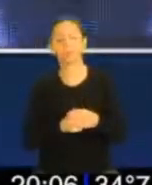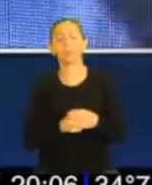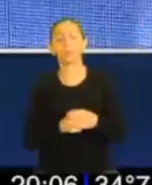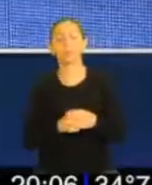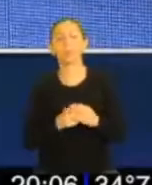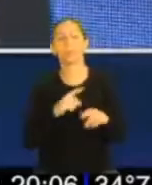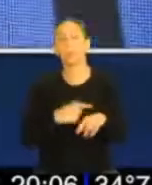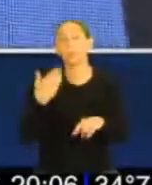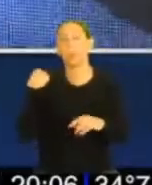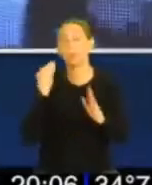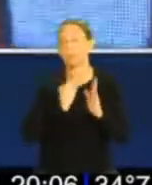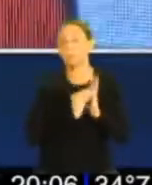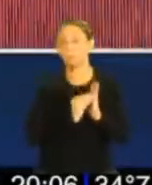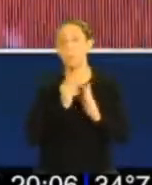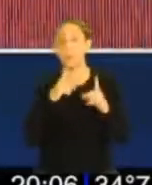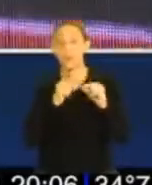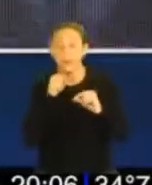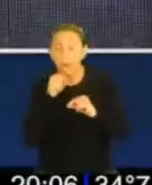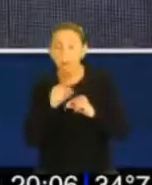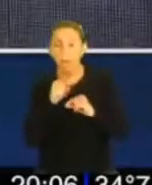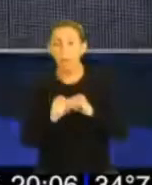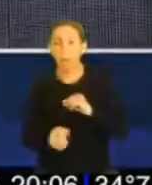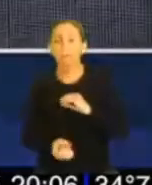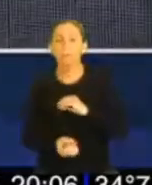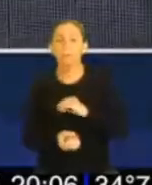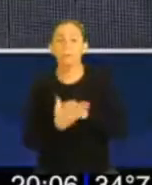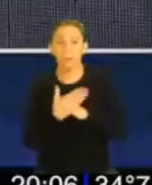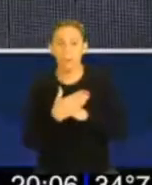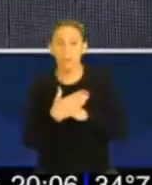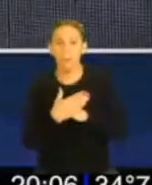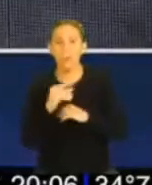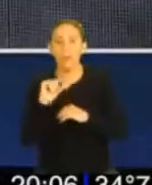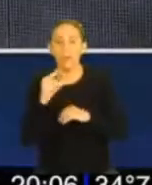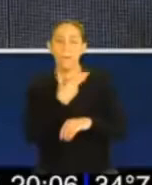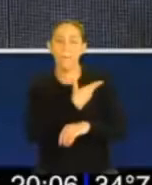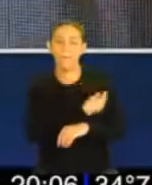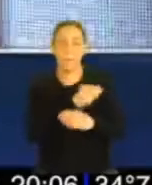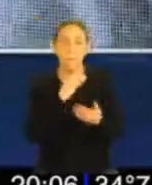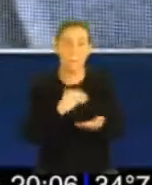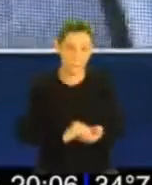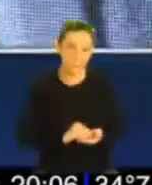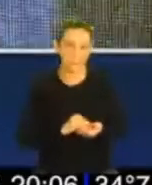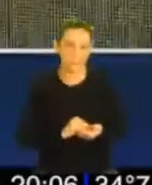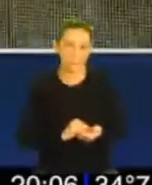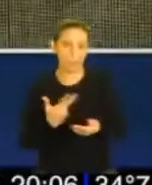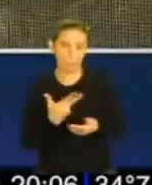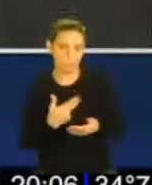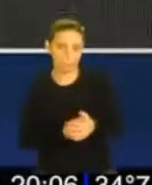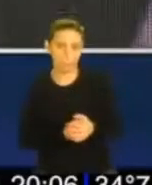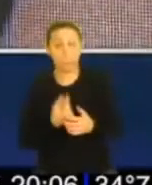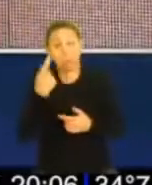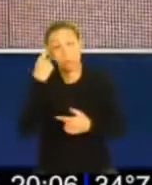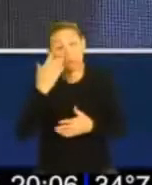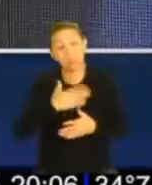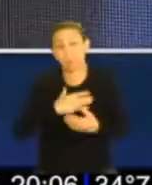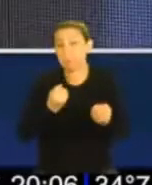consignaron cuando se inscribieron, porque a ese teléfono llegará el mensaje para colocar esta dosis de refuerzo, que yo diría